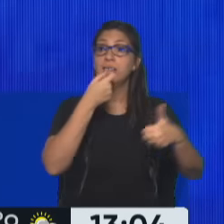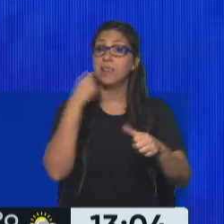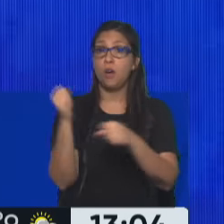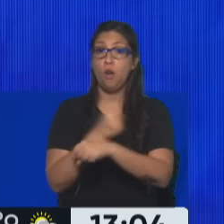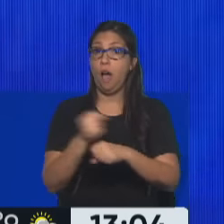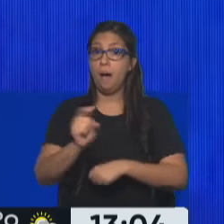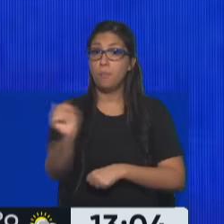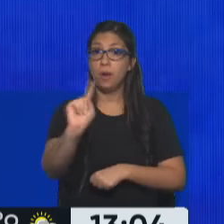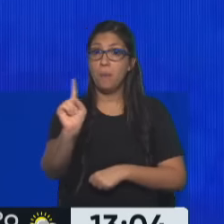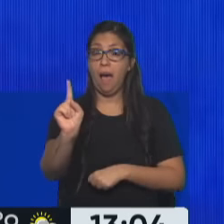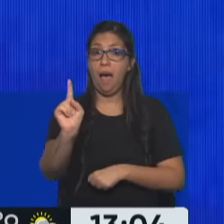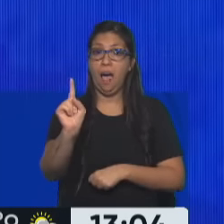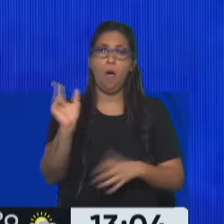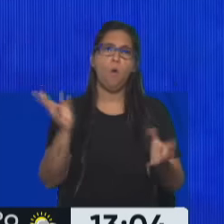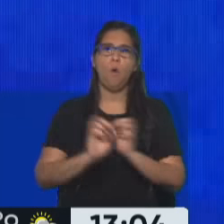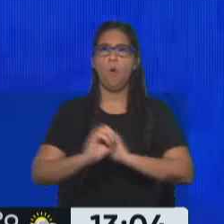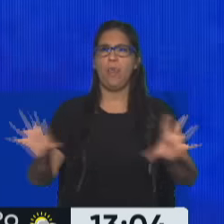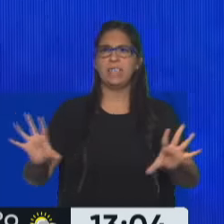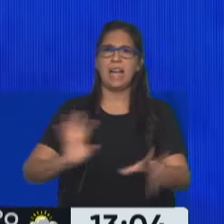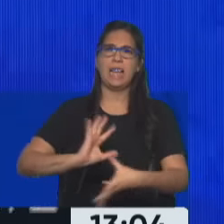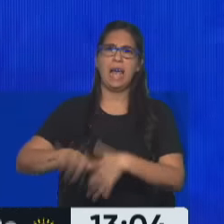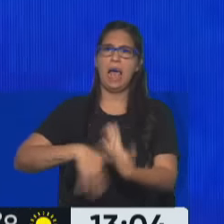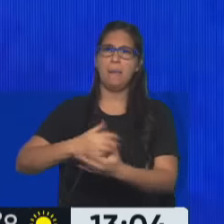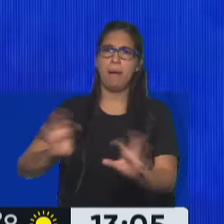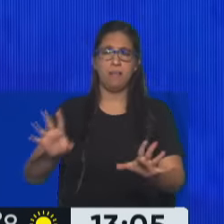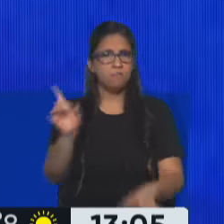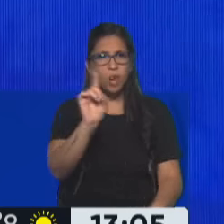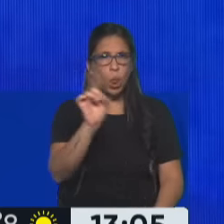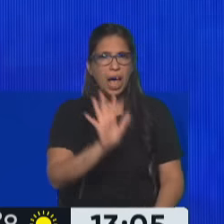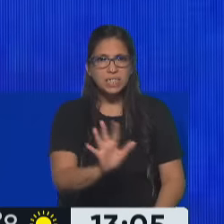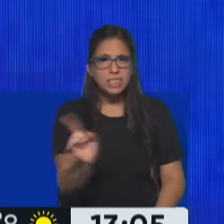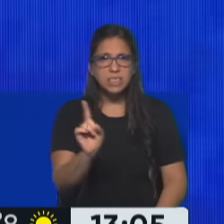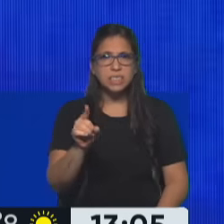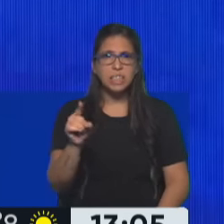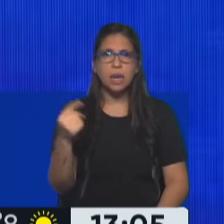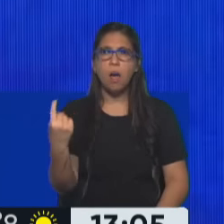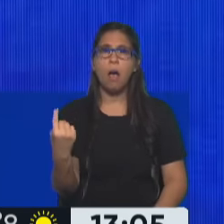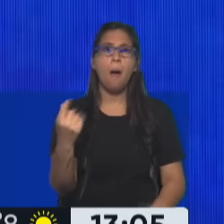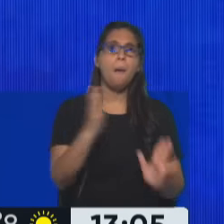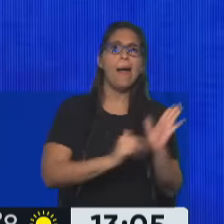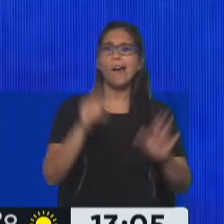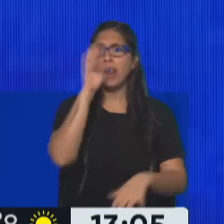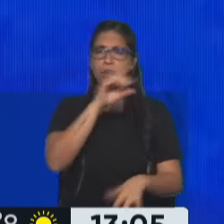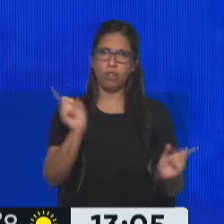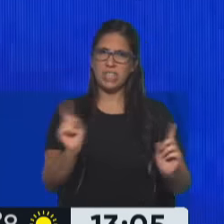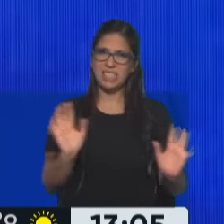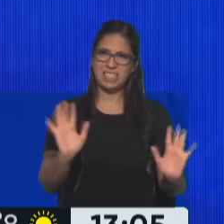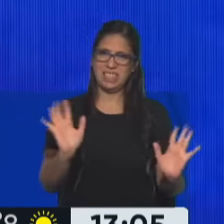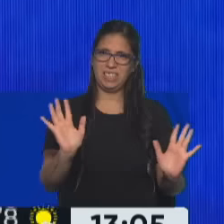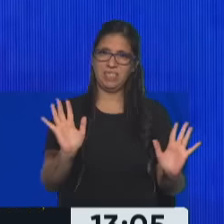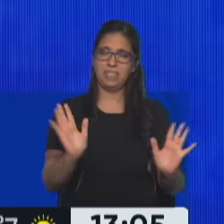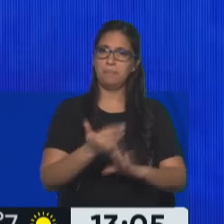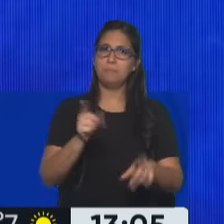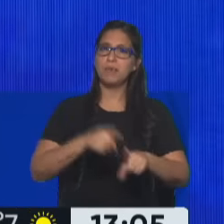pasa, uy, qué desastre. No, sepan que no es así. Es como dijimos siempre desde el día